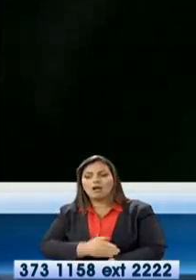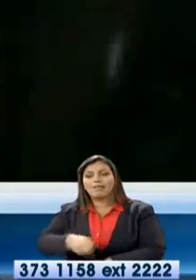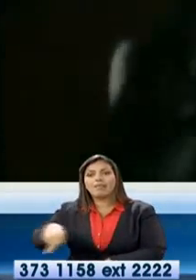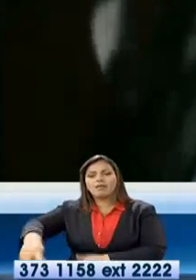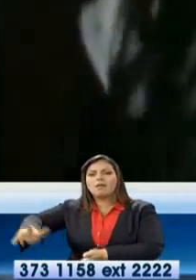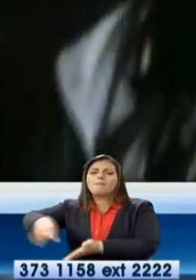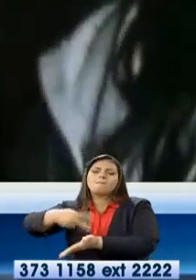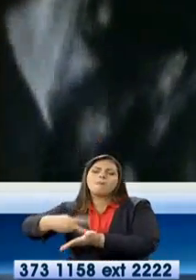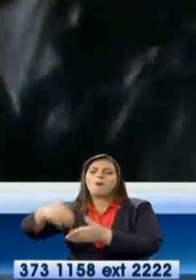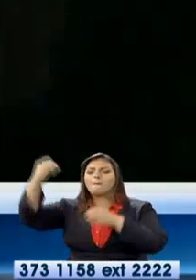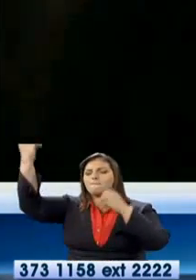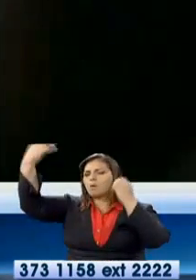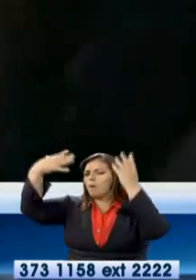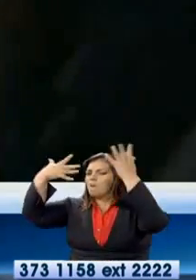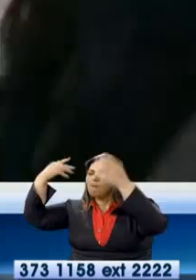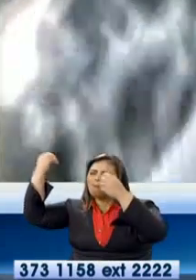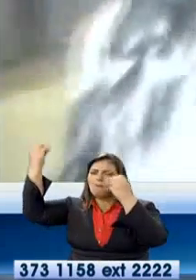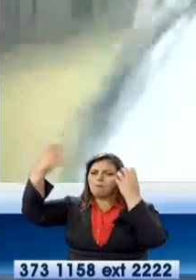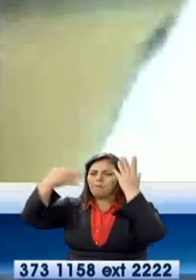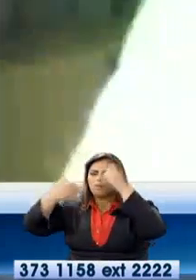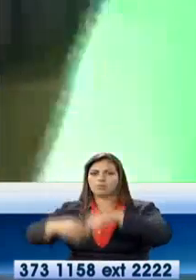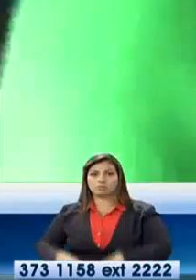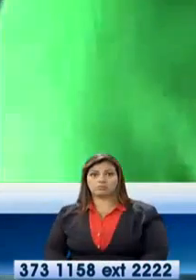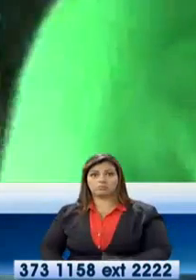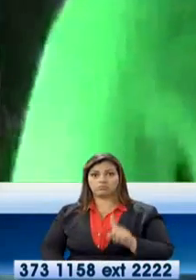vehículo de Serena conmigo.